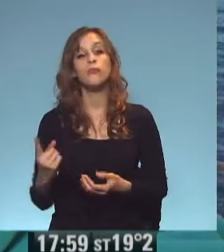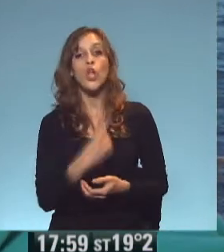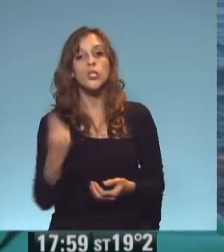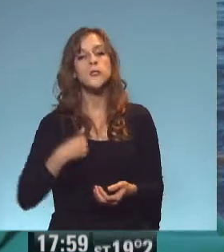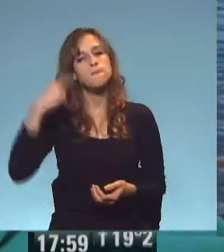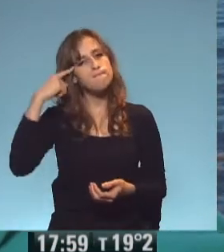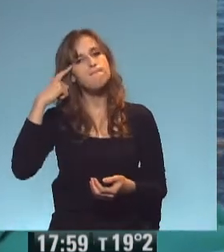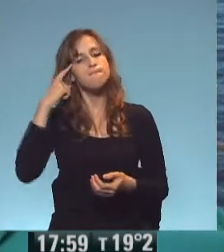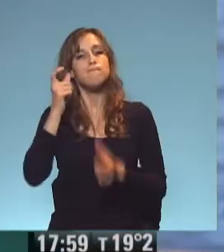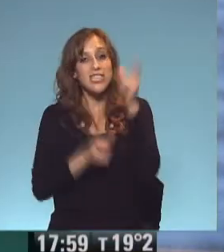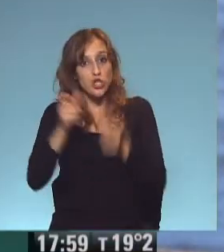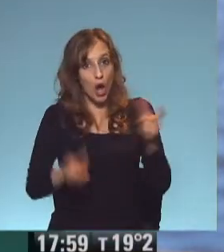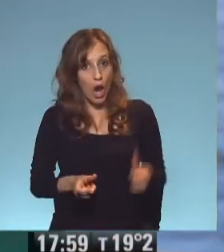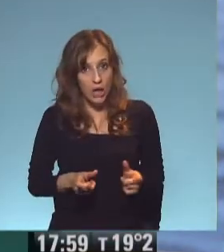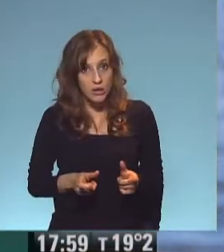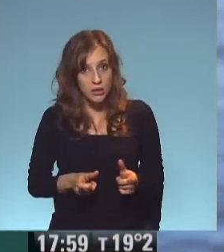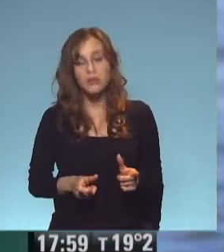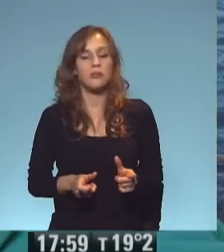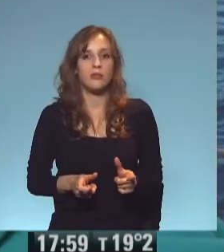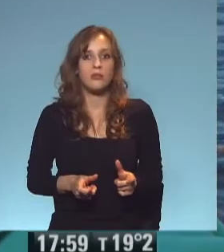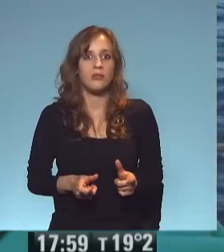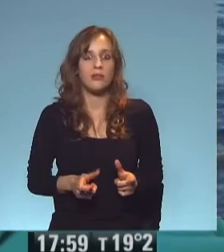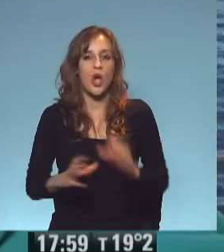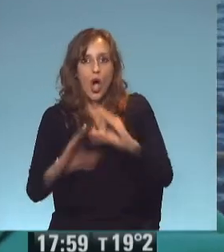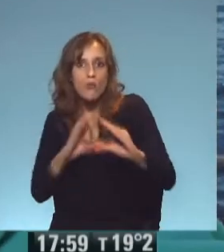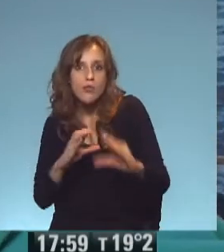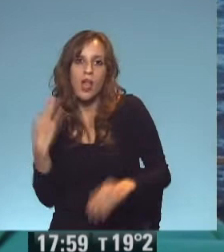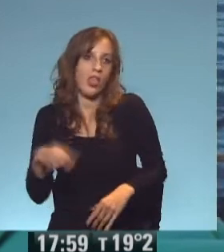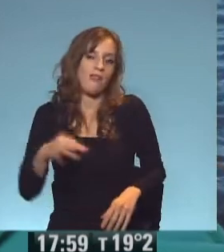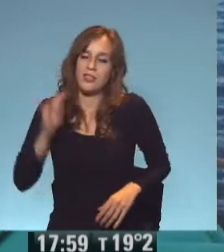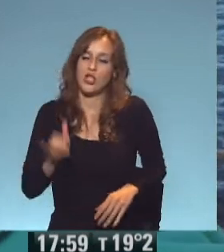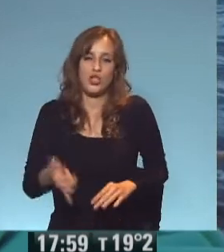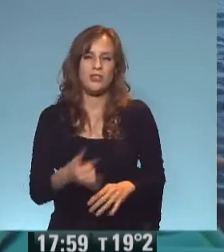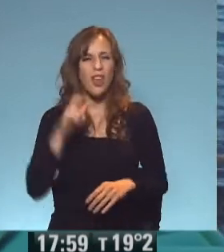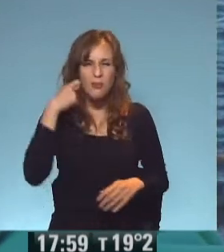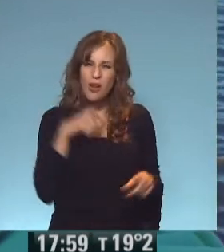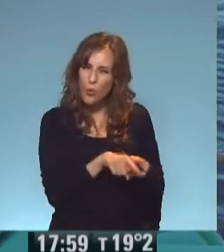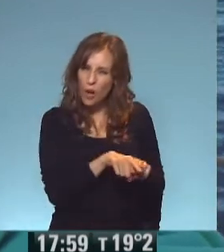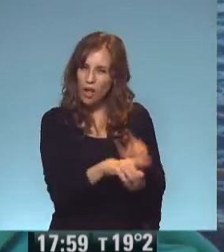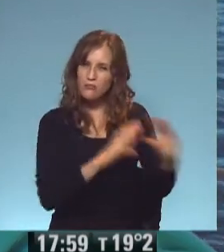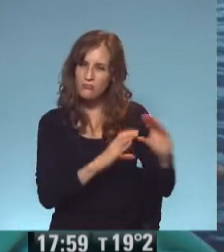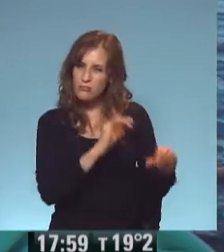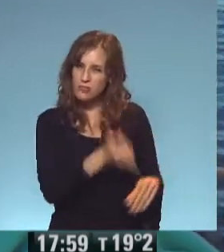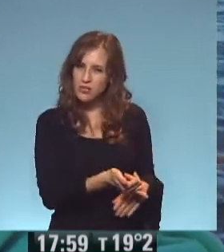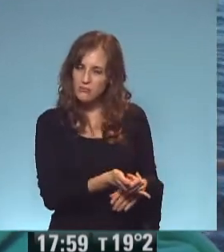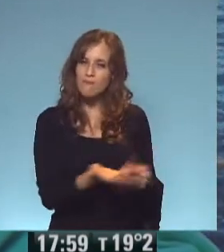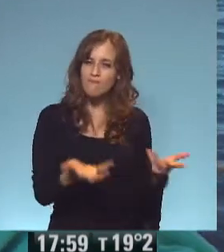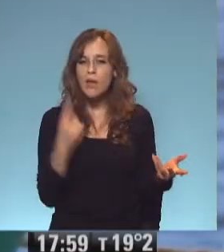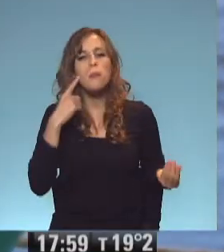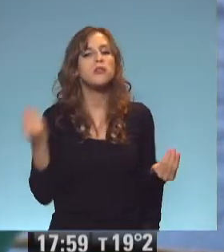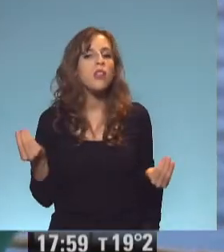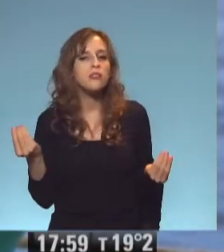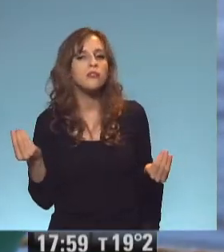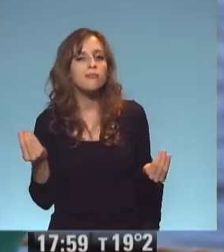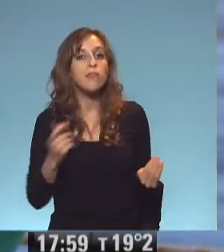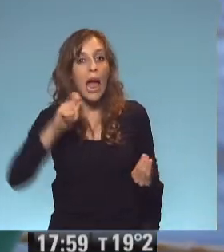Comunicación es casi tan importante como respirar, ¿no? ¿Y para los animales será así tan imprescindible? ¿Qué opinan? ¿Cómo